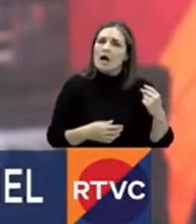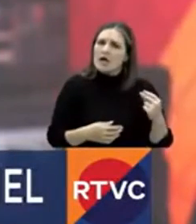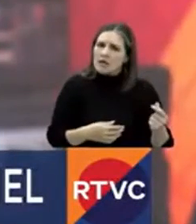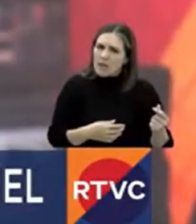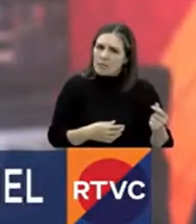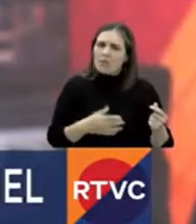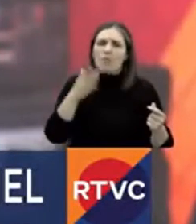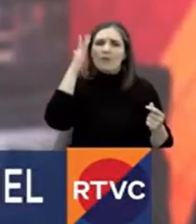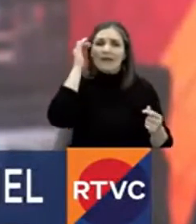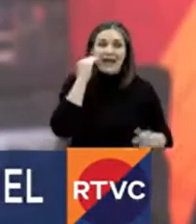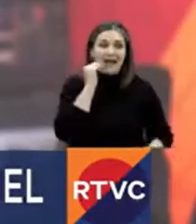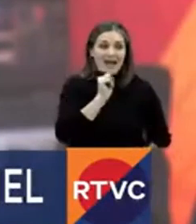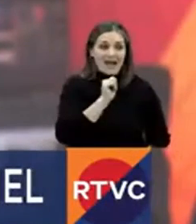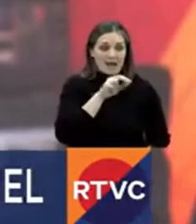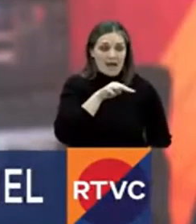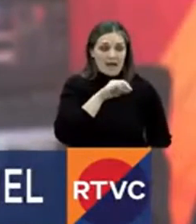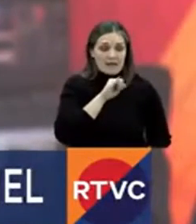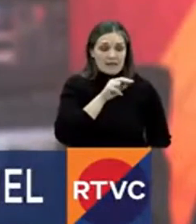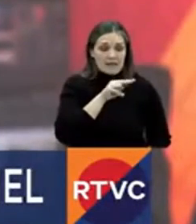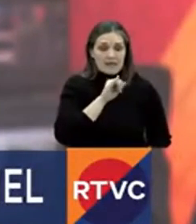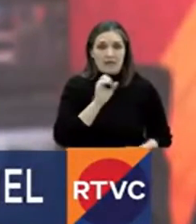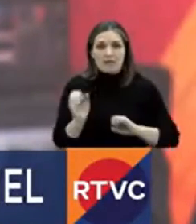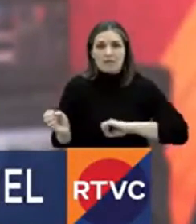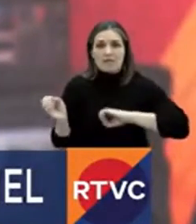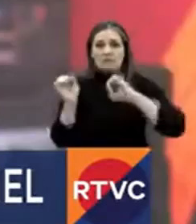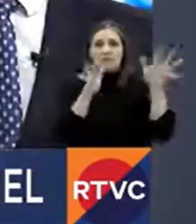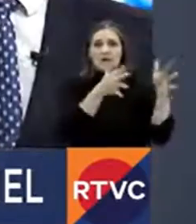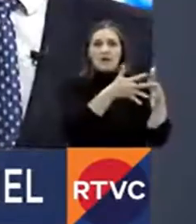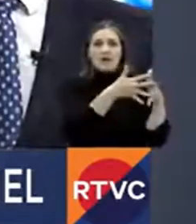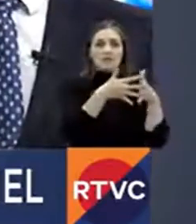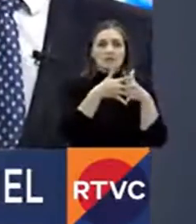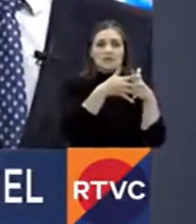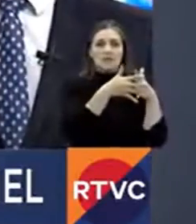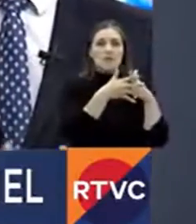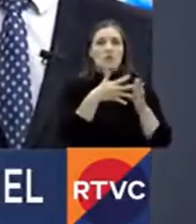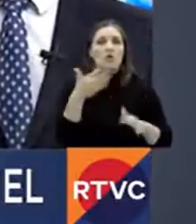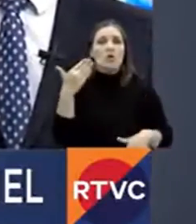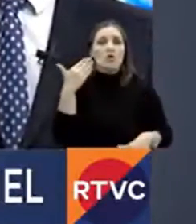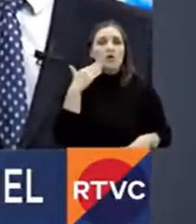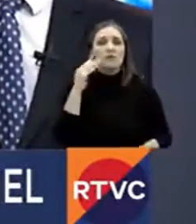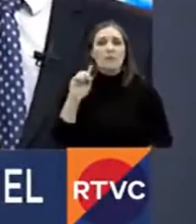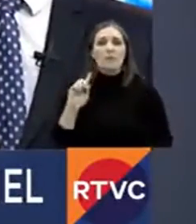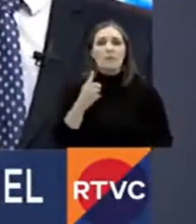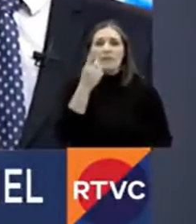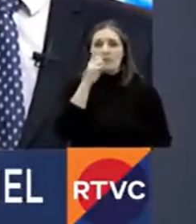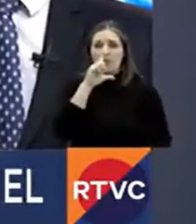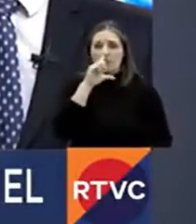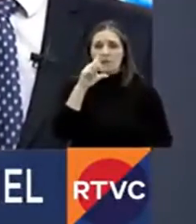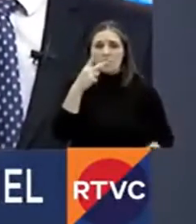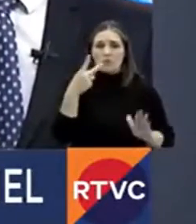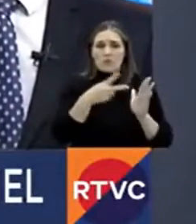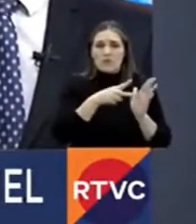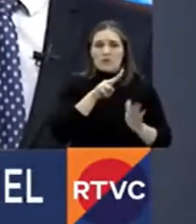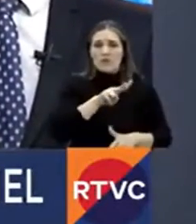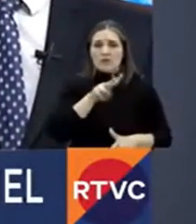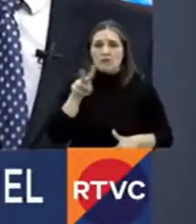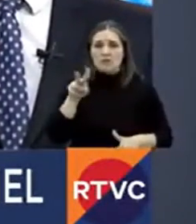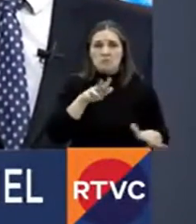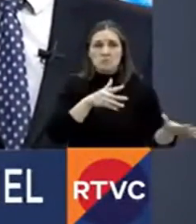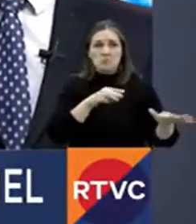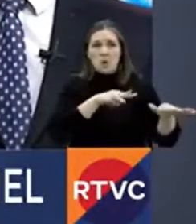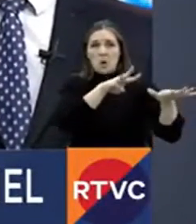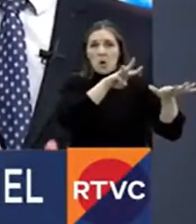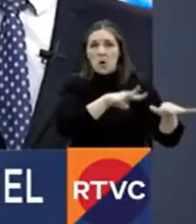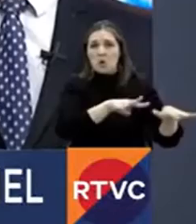Nini Joana Úsuga David fue extraditada a los Estados Unidos el 1 de julio del 2022, es decir que en aproximadamente 8 meses recuperó